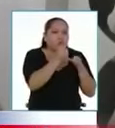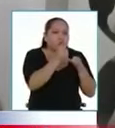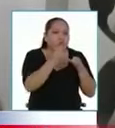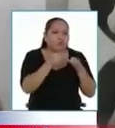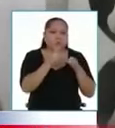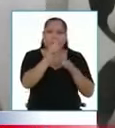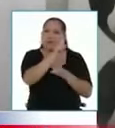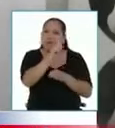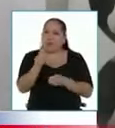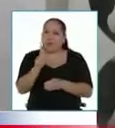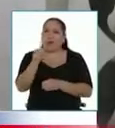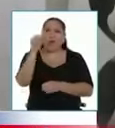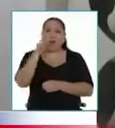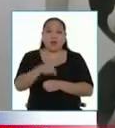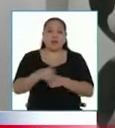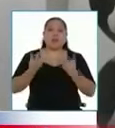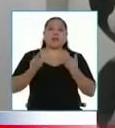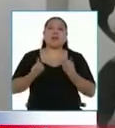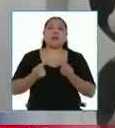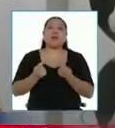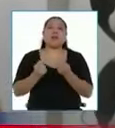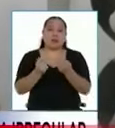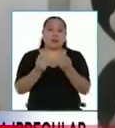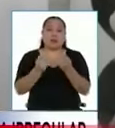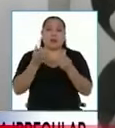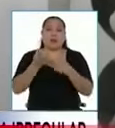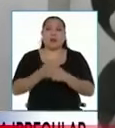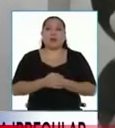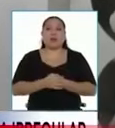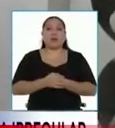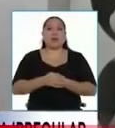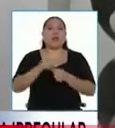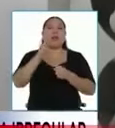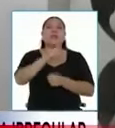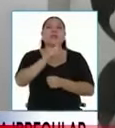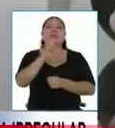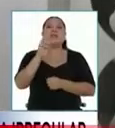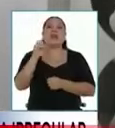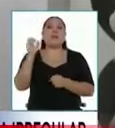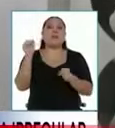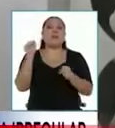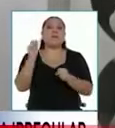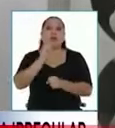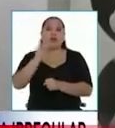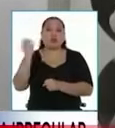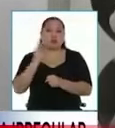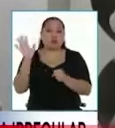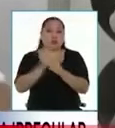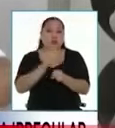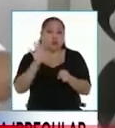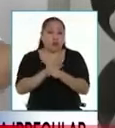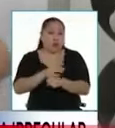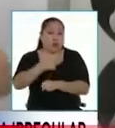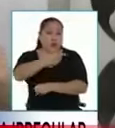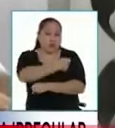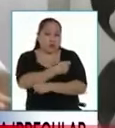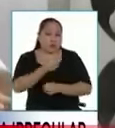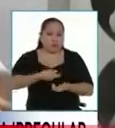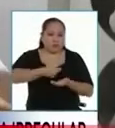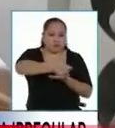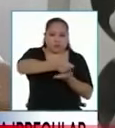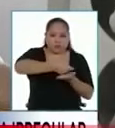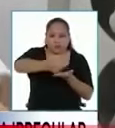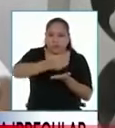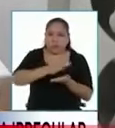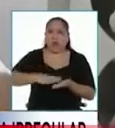que se ha tratado es el 100% de las vacunas ser administradas y